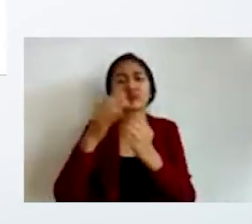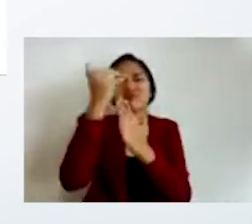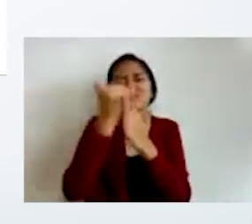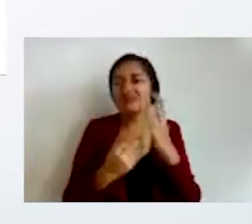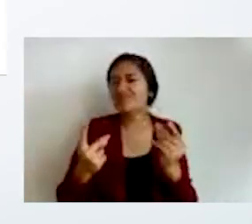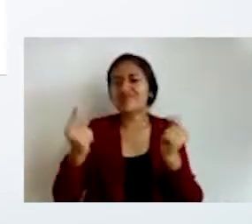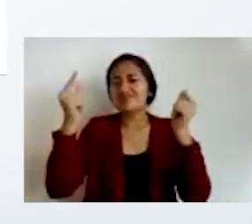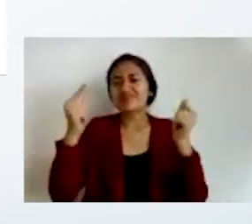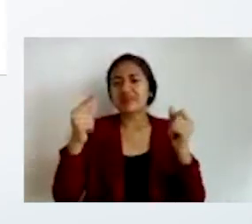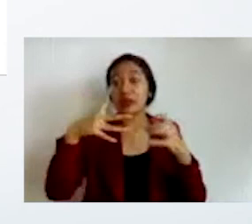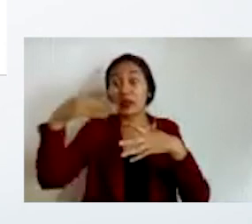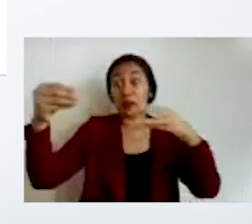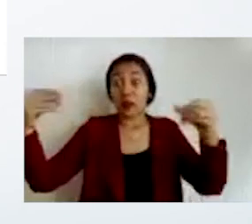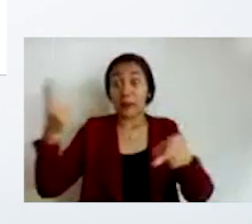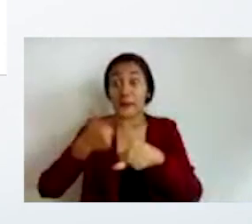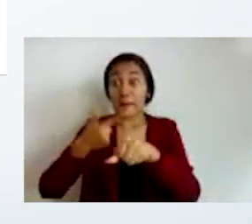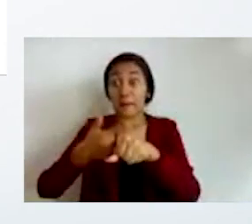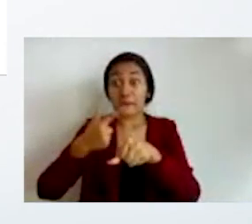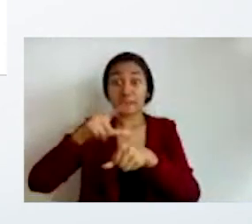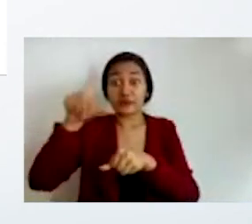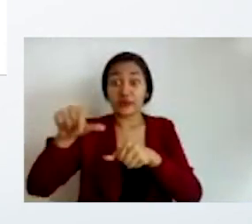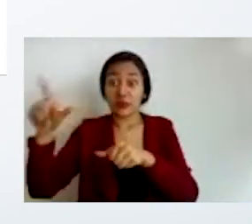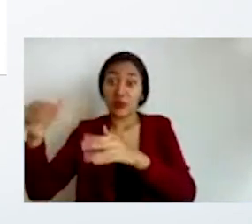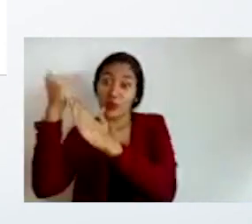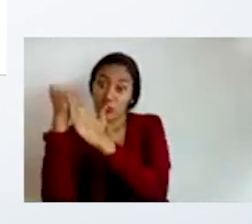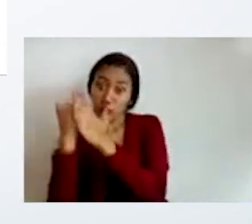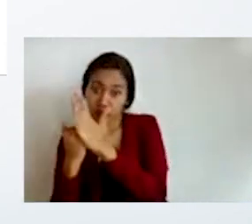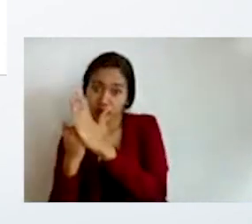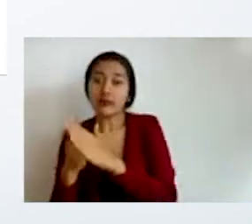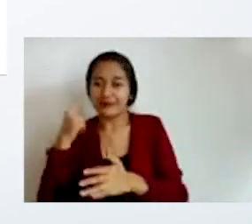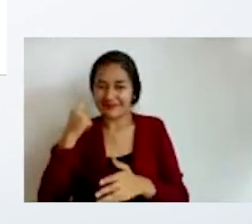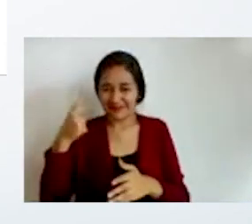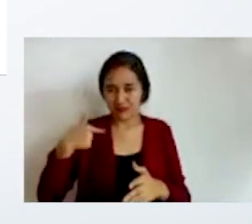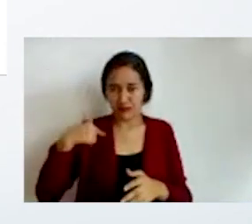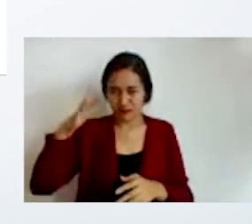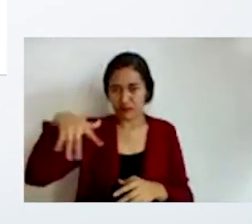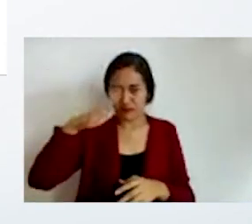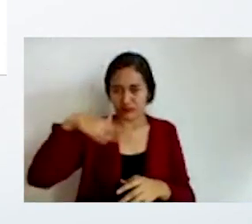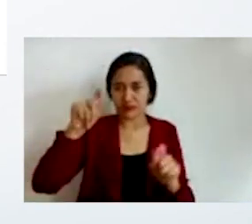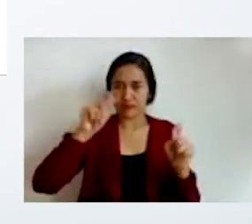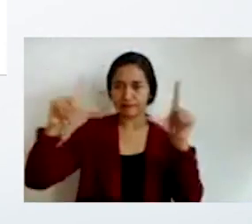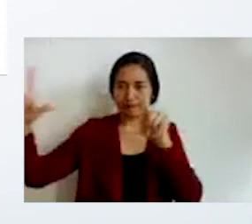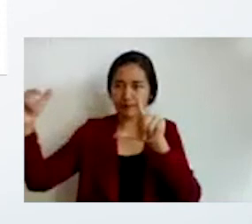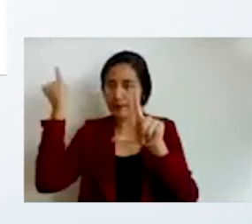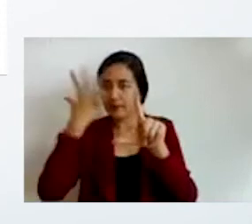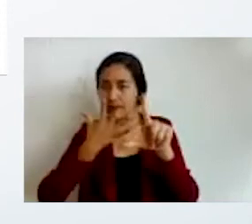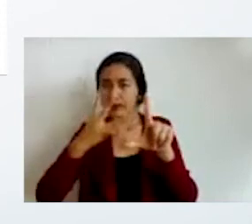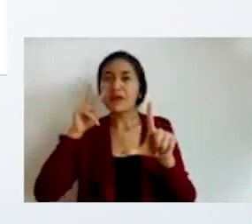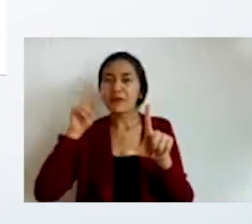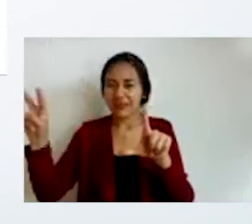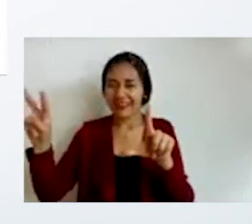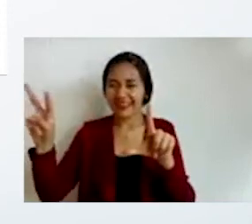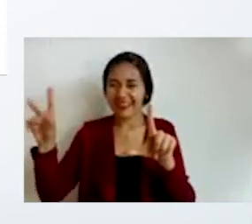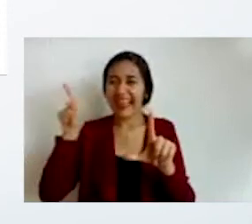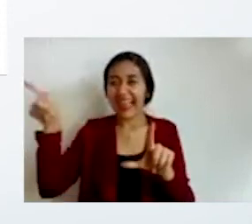a ver, déjenme buscar este diagrama. Miren, del lado derecho, lo que vemos es que hay